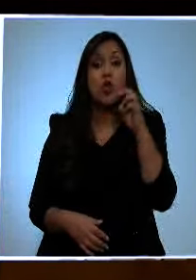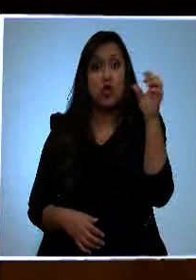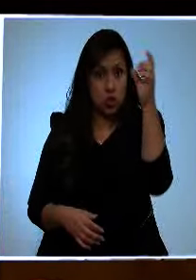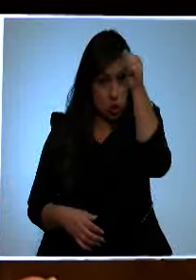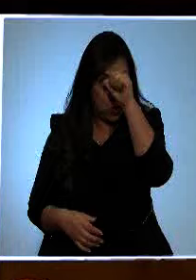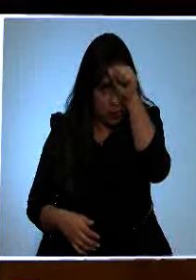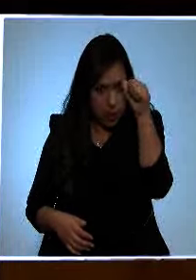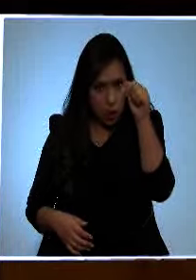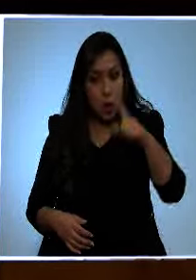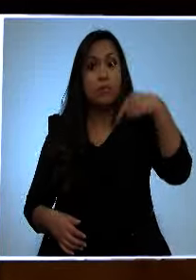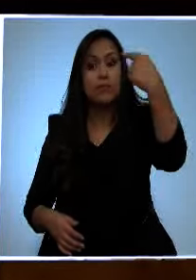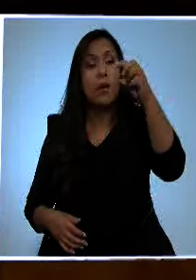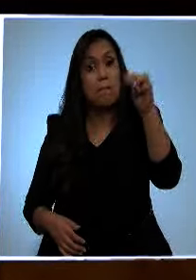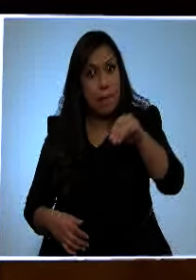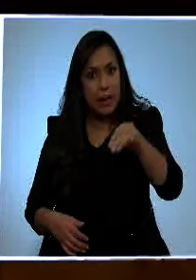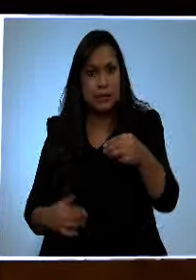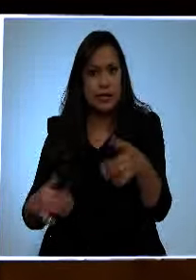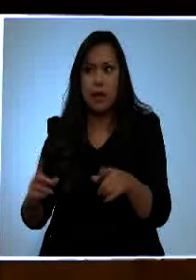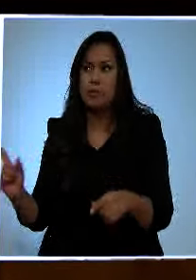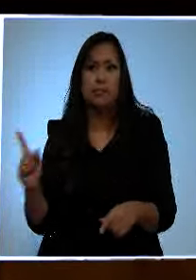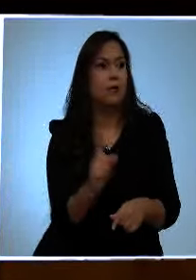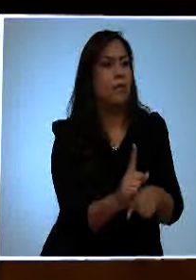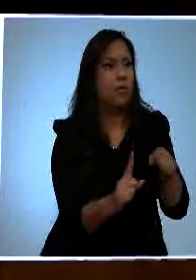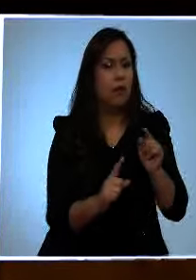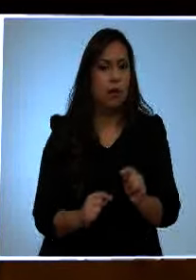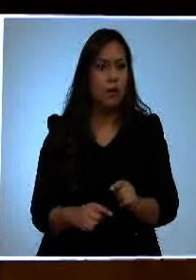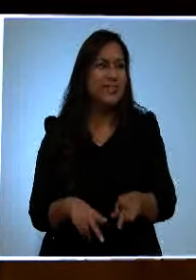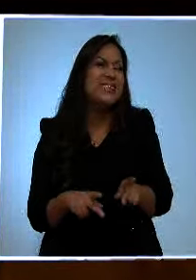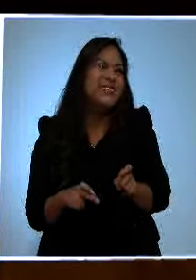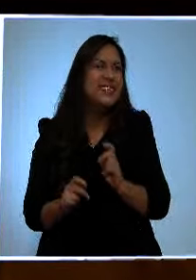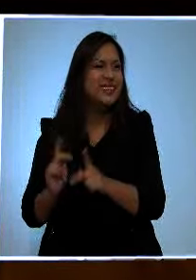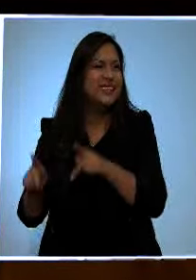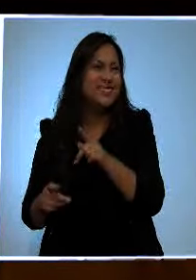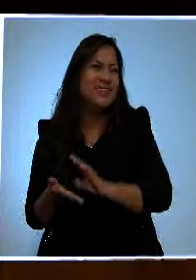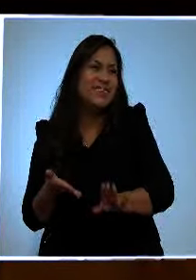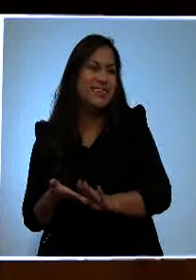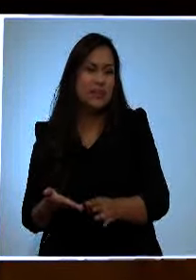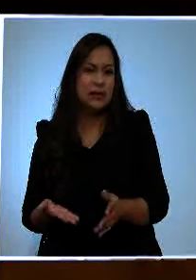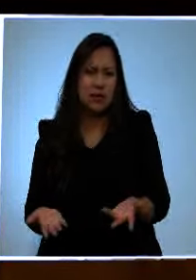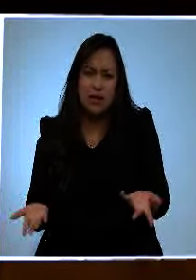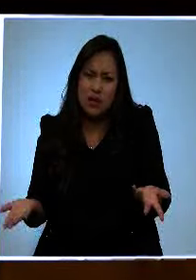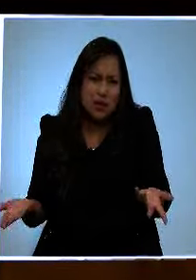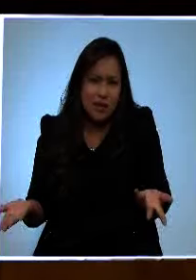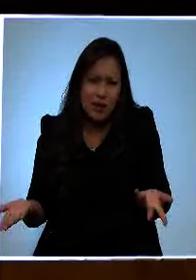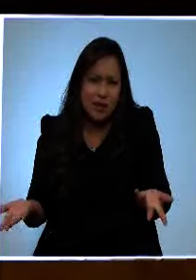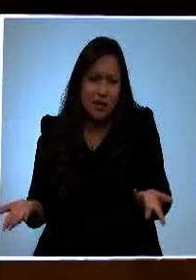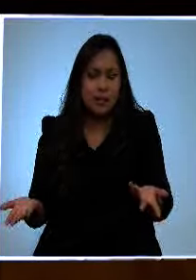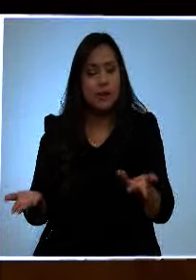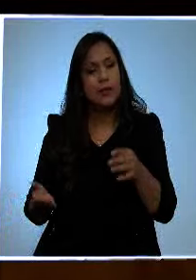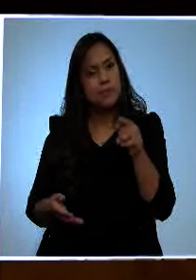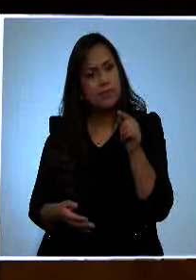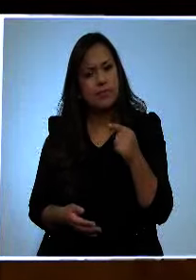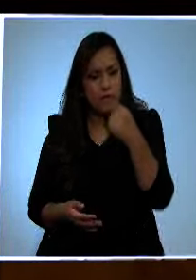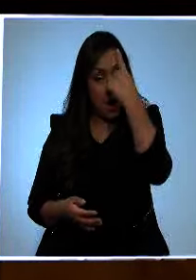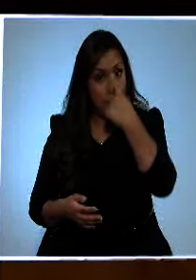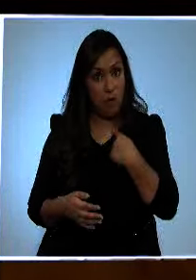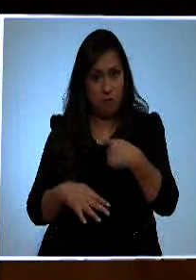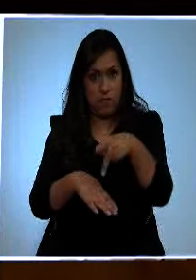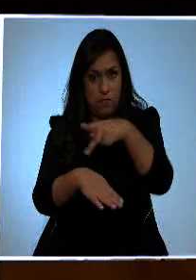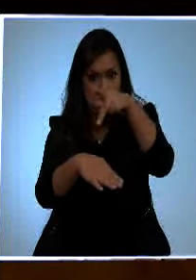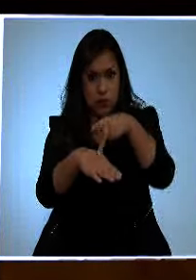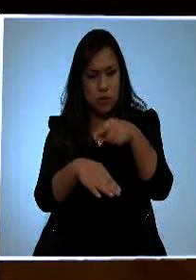ayuda la ciencia o sea nos ayuda a saber el perfilador Qué hacemos los perfiladores nuestro nuestra función es llegar a una escena del